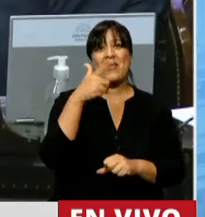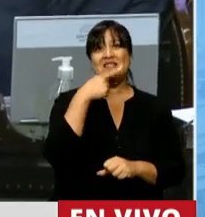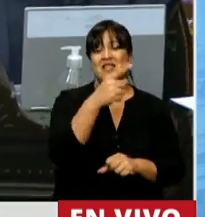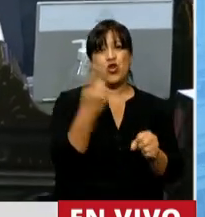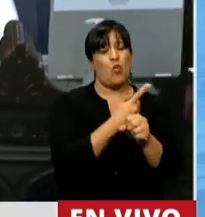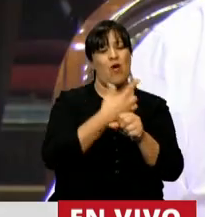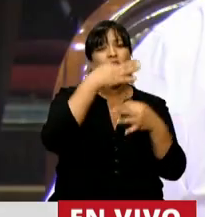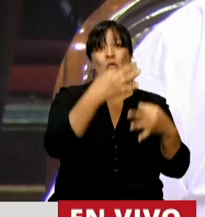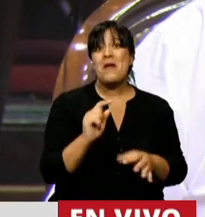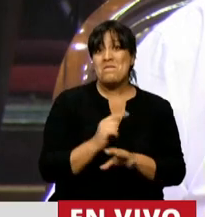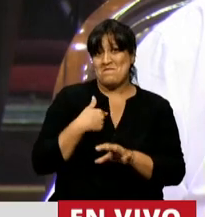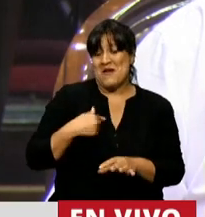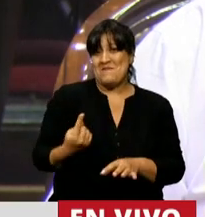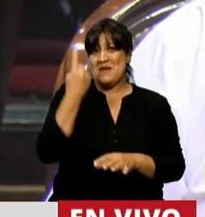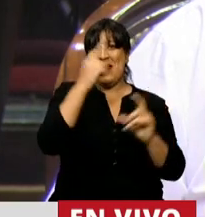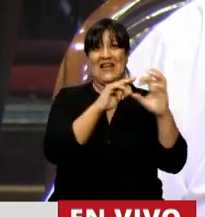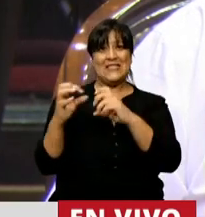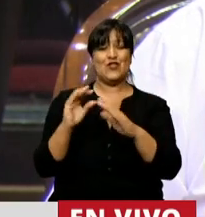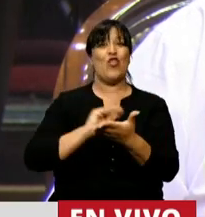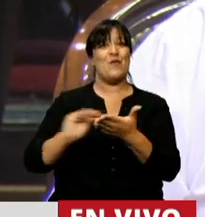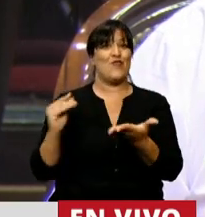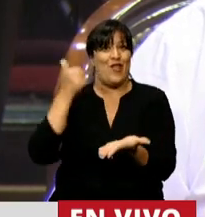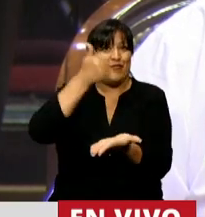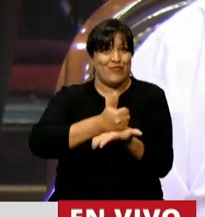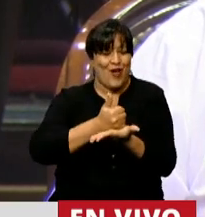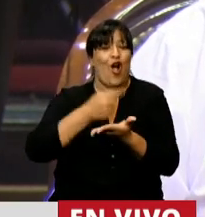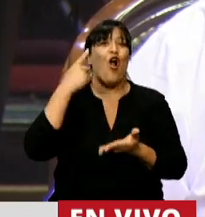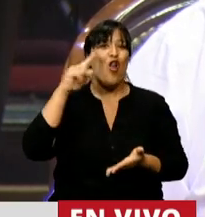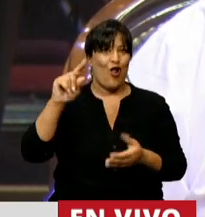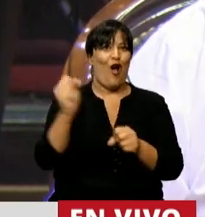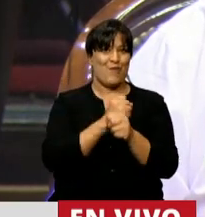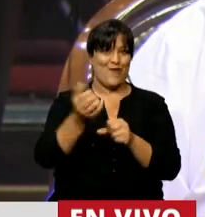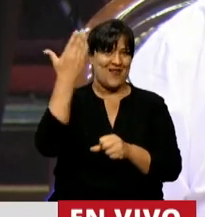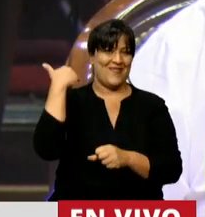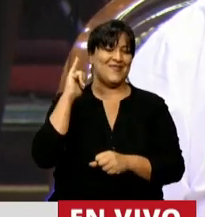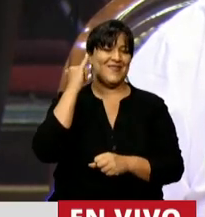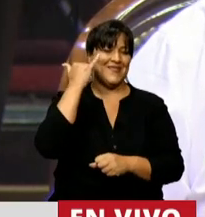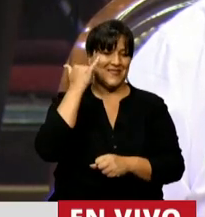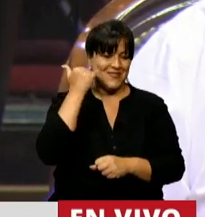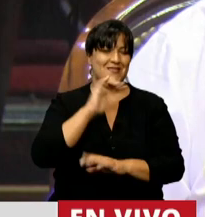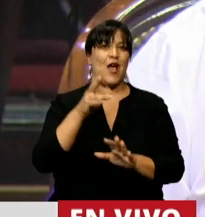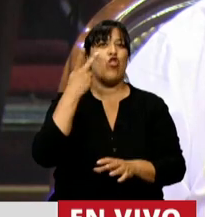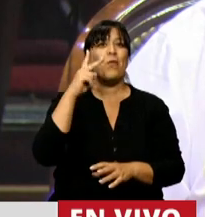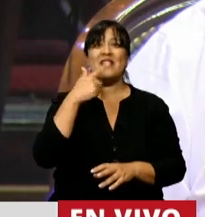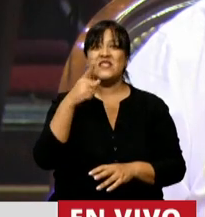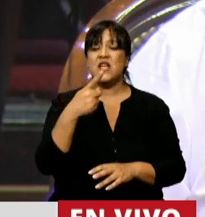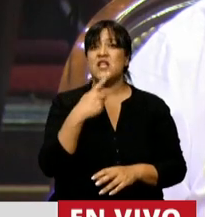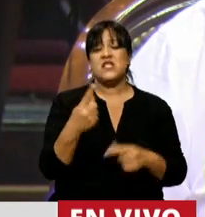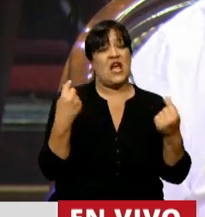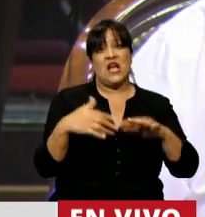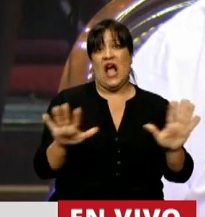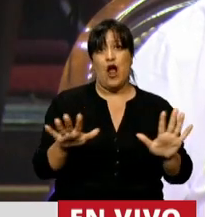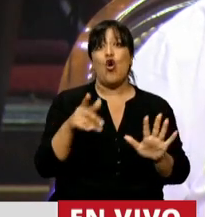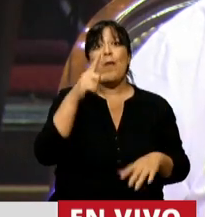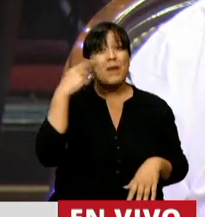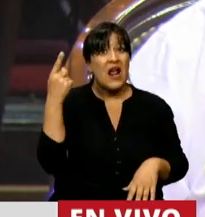mi primera sesión de diputado, que participamos y lo logramos aprobar. No pueden, ¿por qué? Porque es cara. Así lo dijo